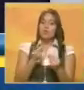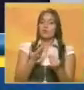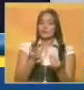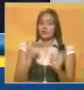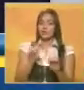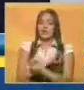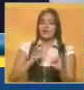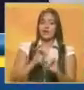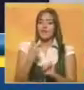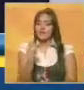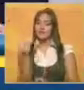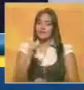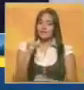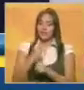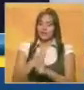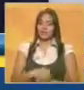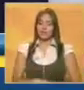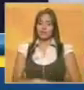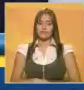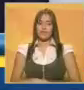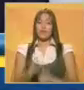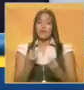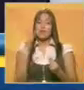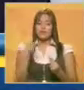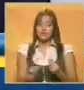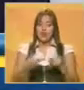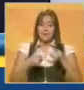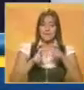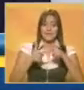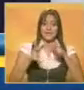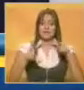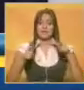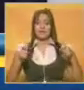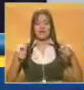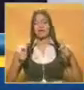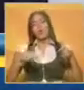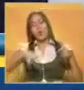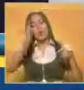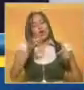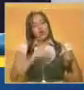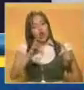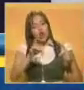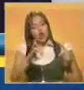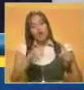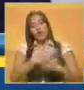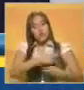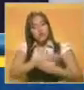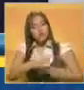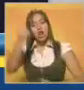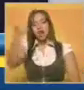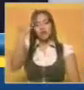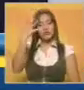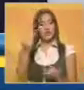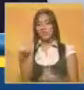creciendo como la población ha venido creciendo y lo único que lamentablemente nos incrementaba es la oferta de energía